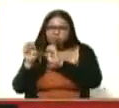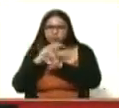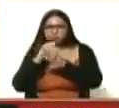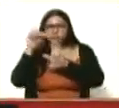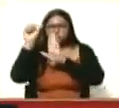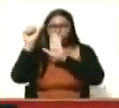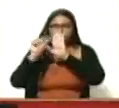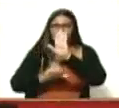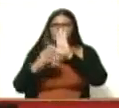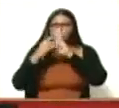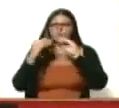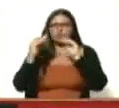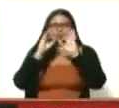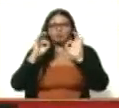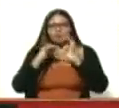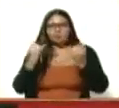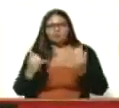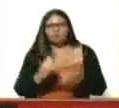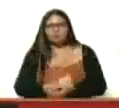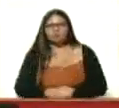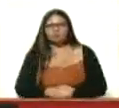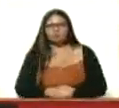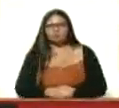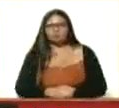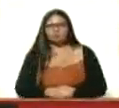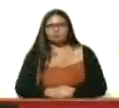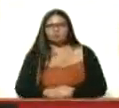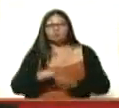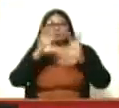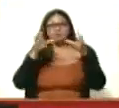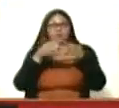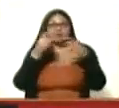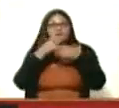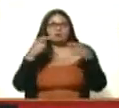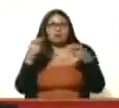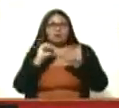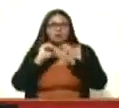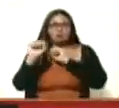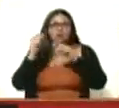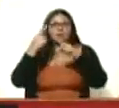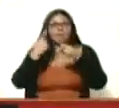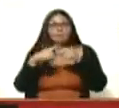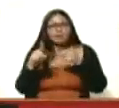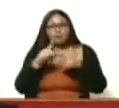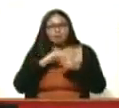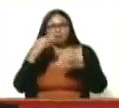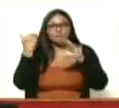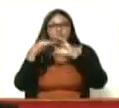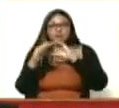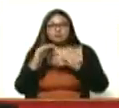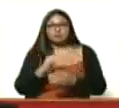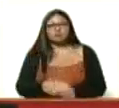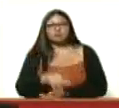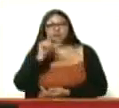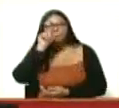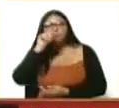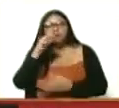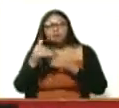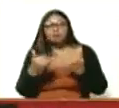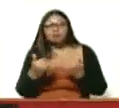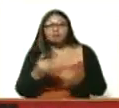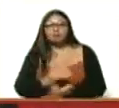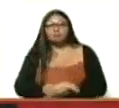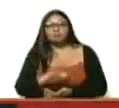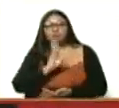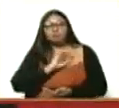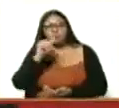toda una mediática hegemónica global en contra. Pero los mensajes, o sea, los tweets que menciona Alex Saab, o sea, la